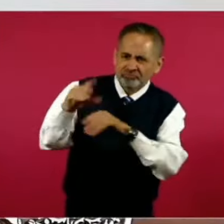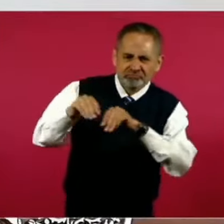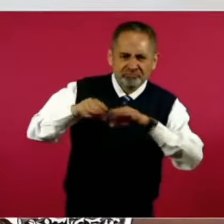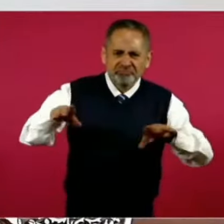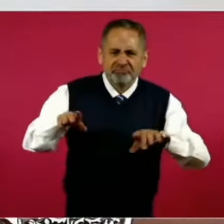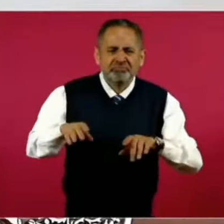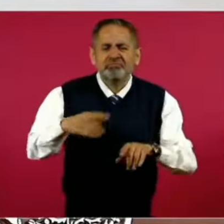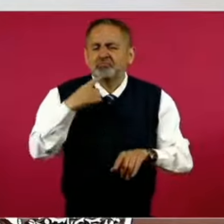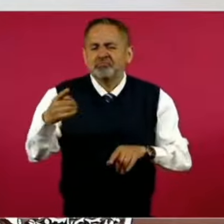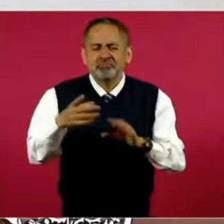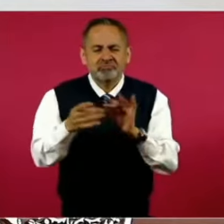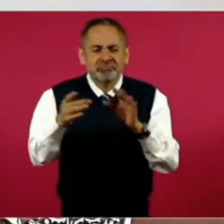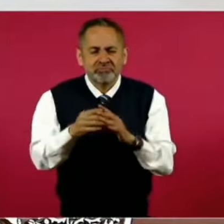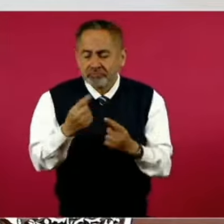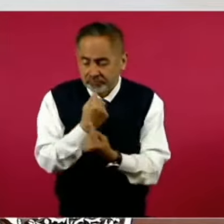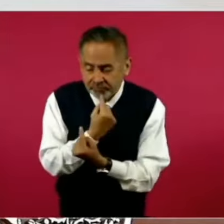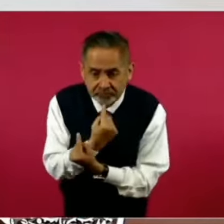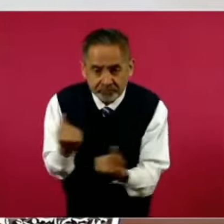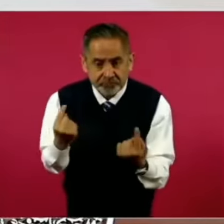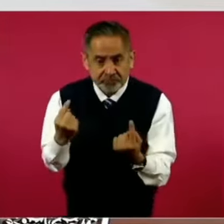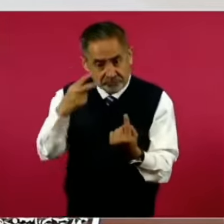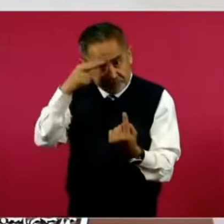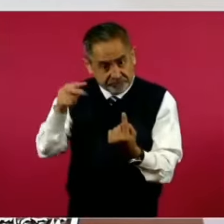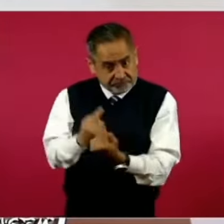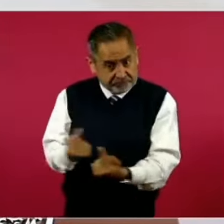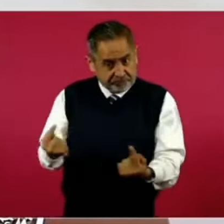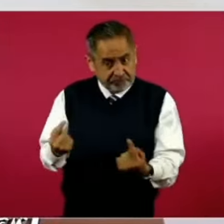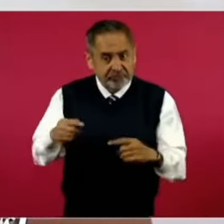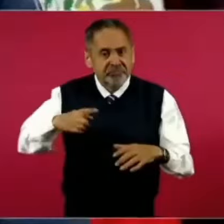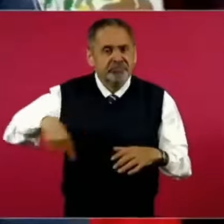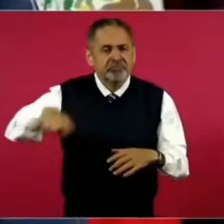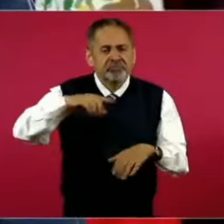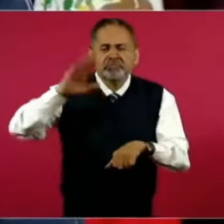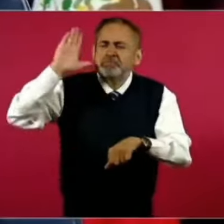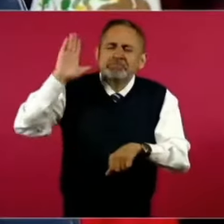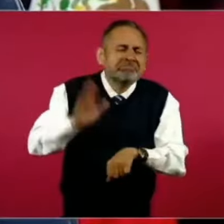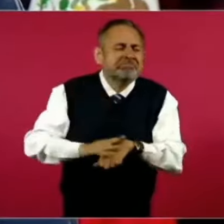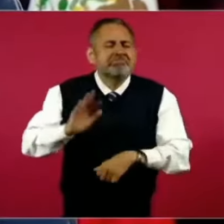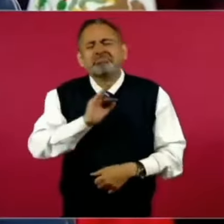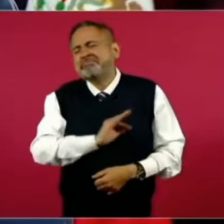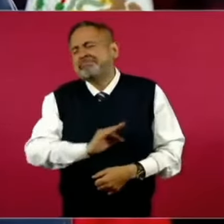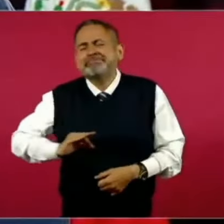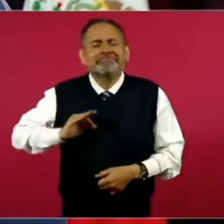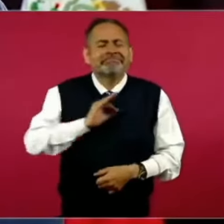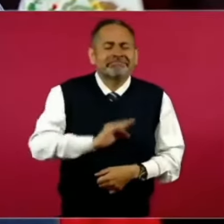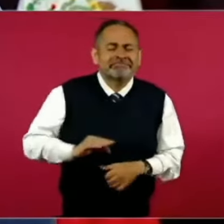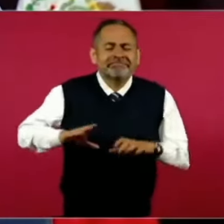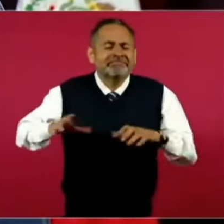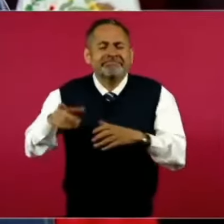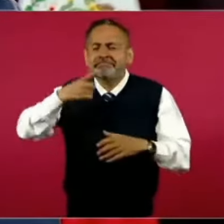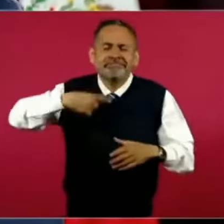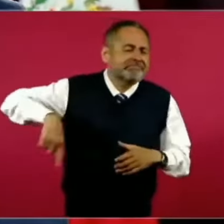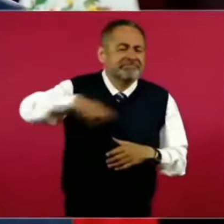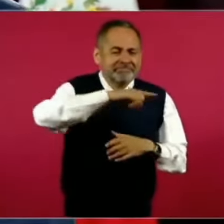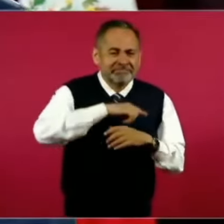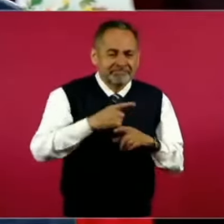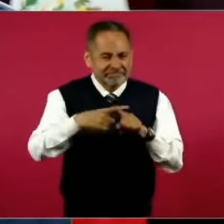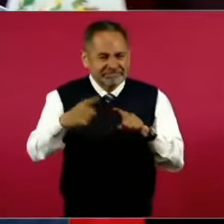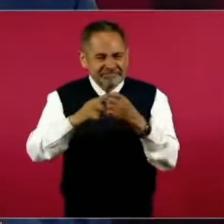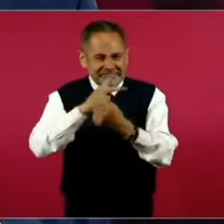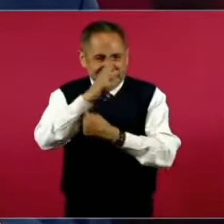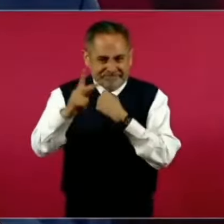de que los niños de México son los más felices de todos los